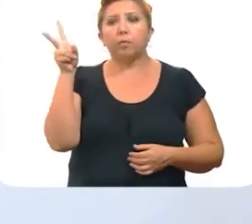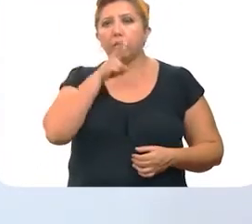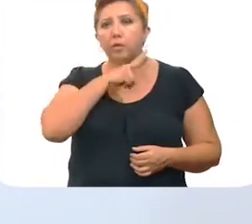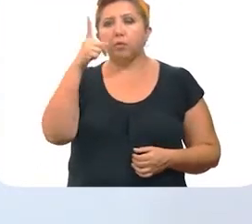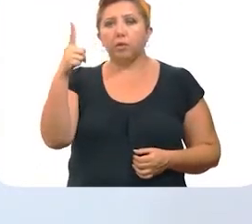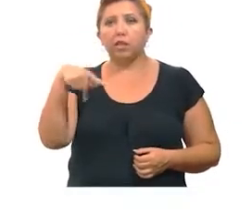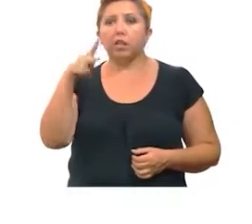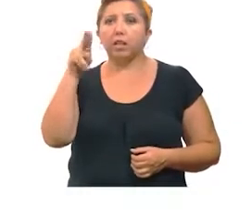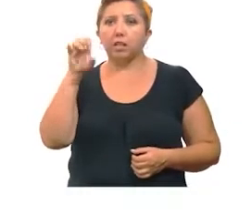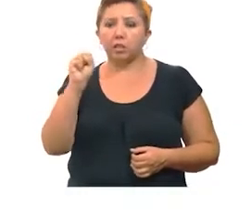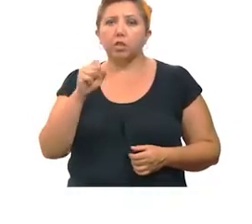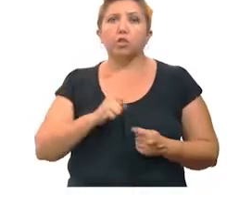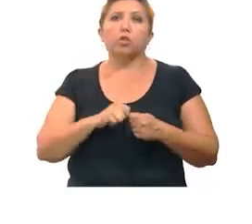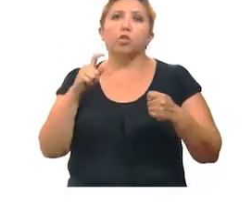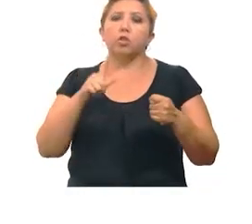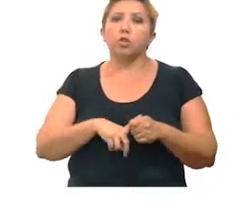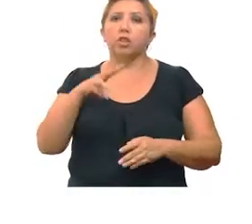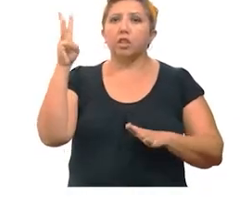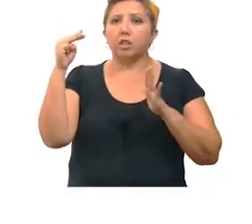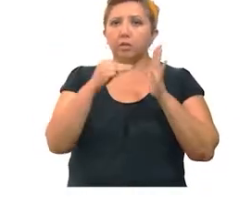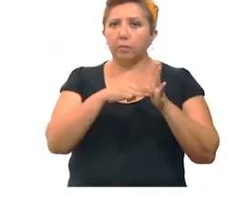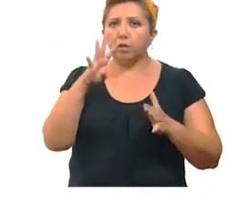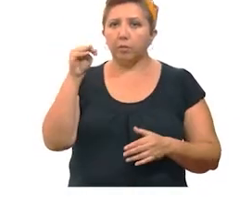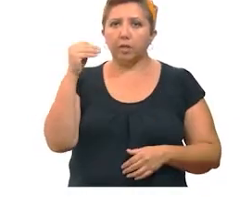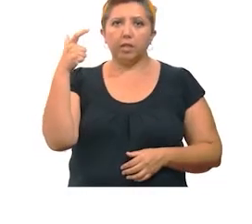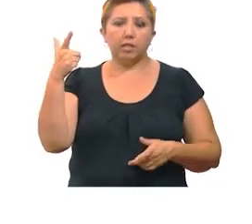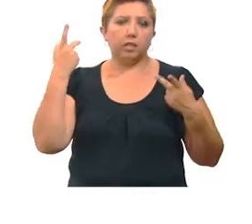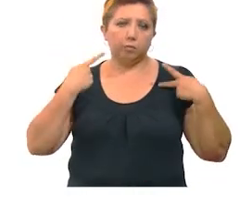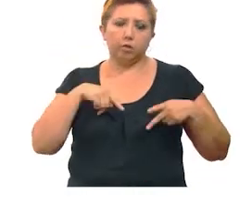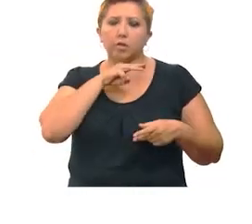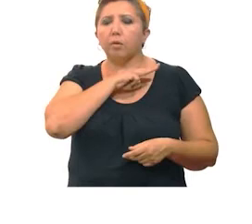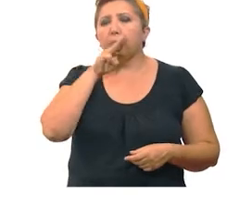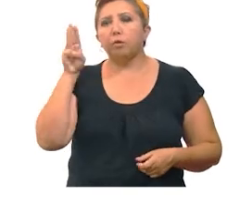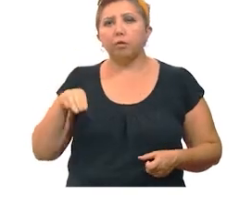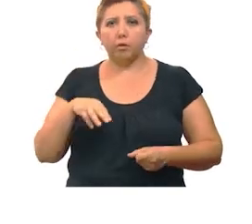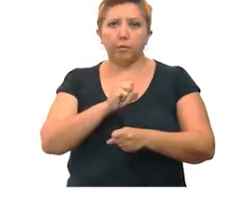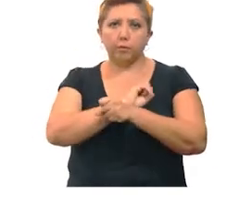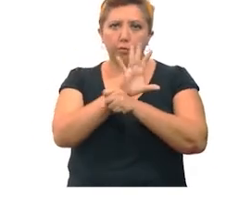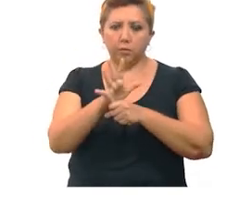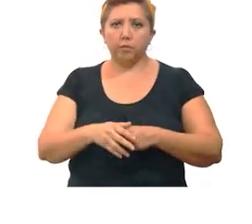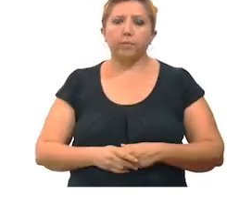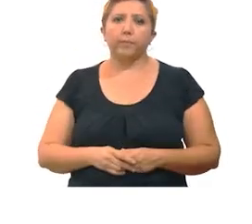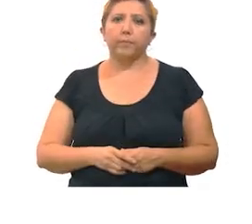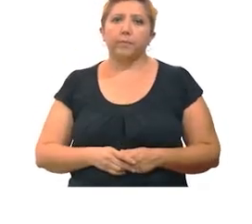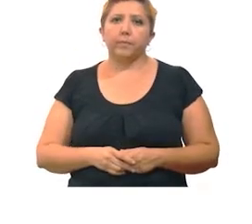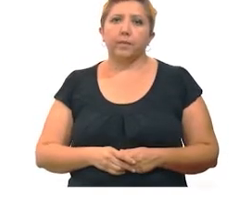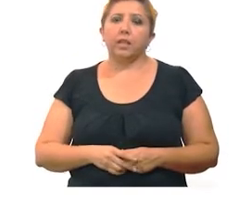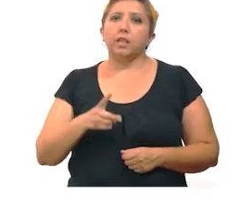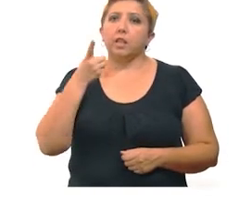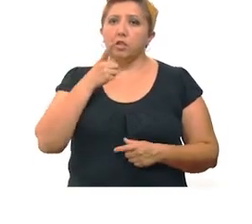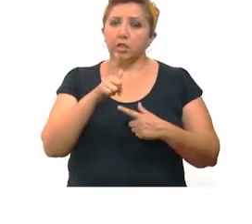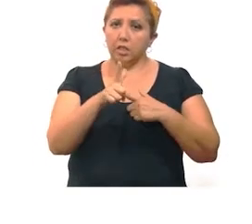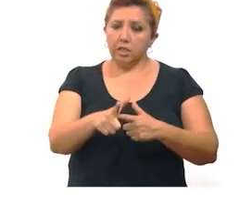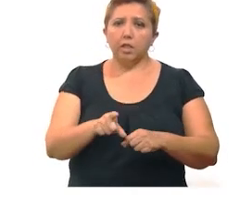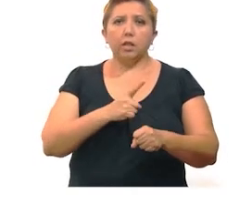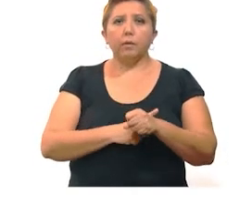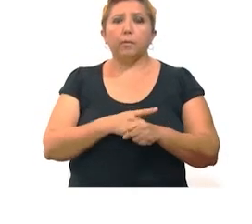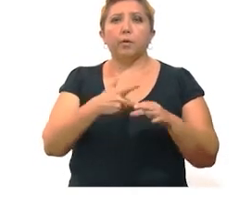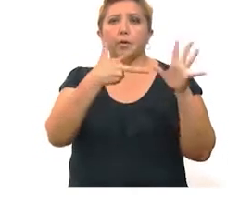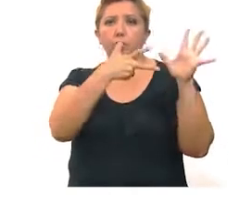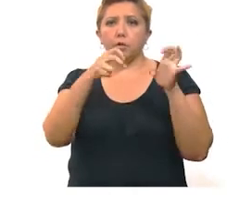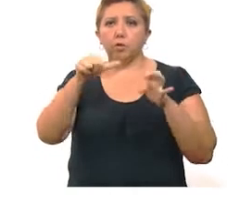1 en Valladolid. En total, son 3.097 las personas fallecidas a causa del coronavirus. De los casos